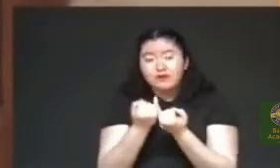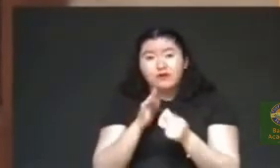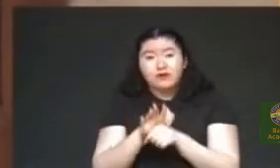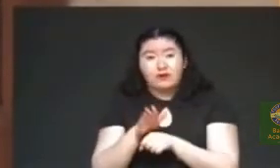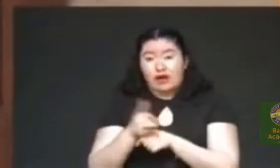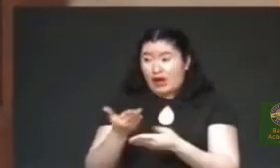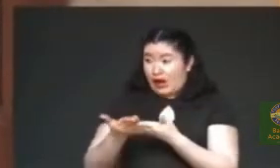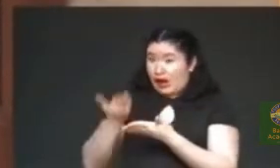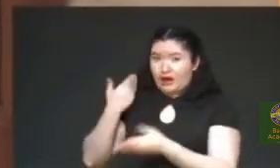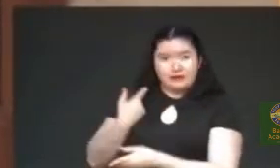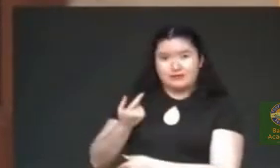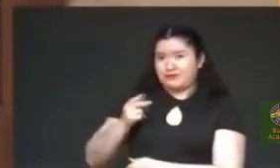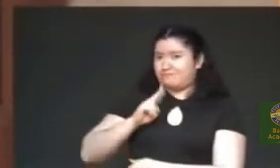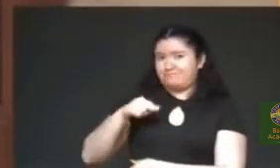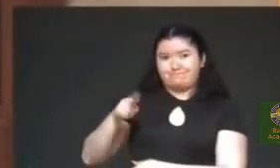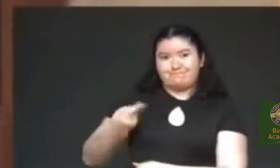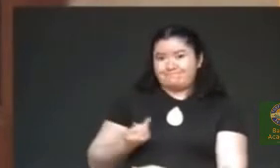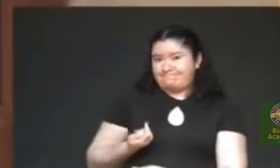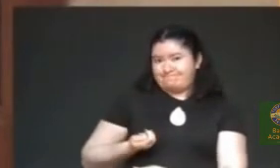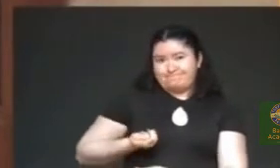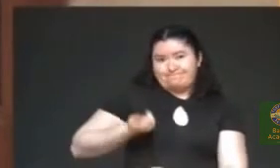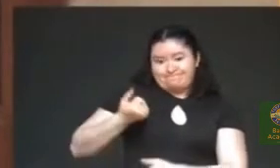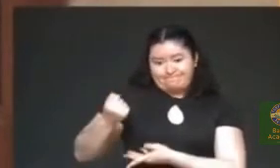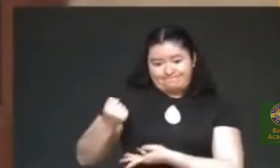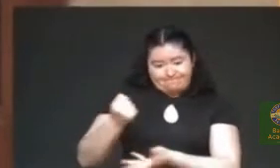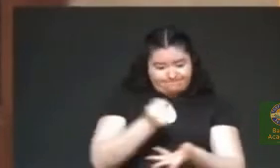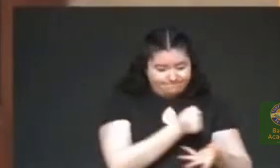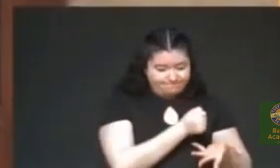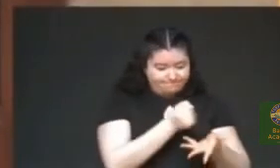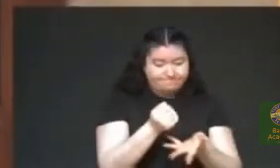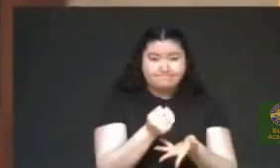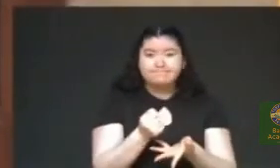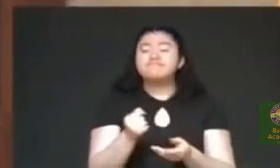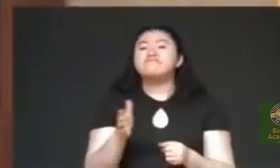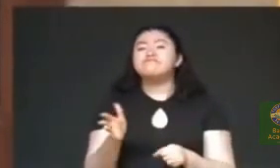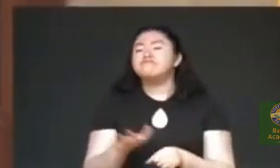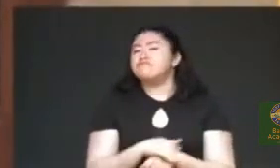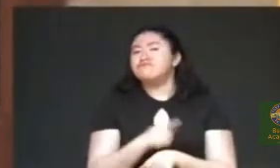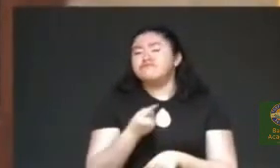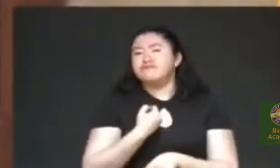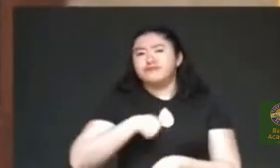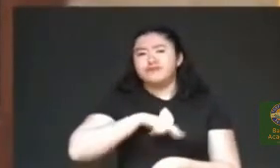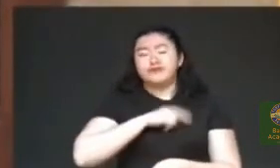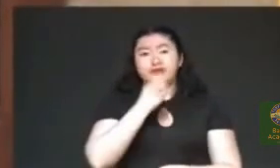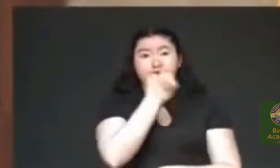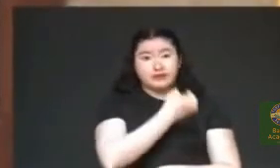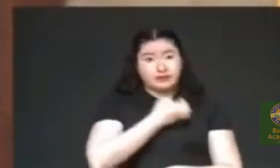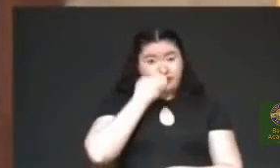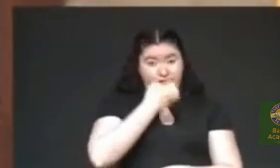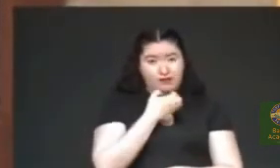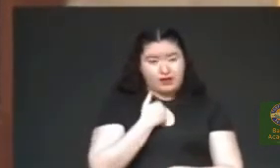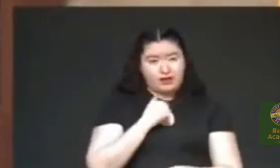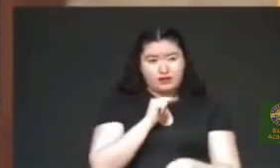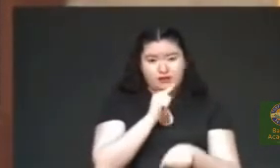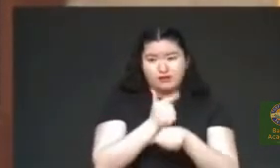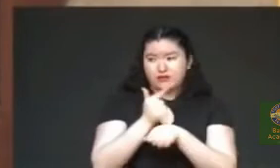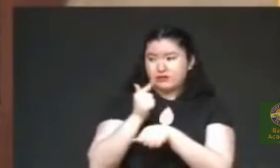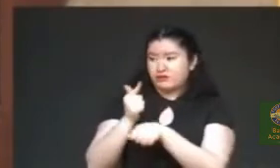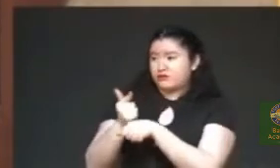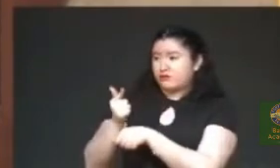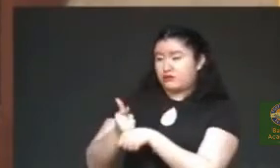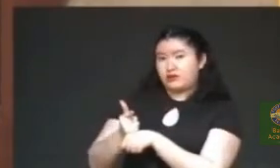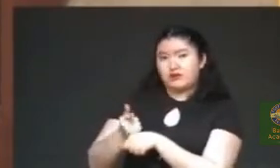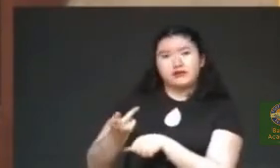se había realizado y, entre otras cosas, pues por las condiciones en las que encontramos las escuelas después del sismo. Nosotros